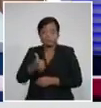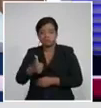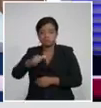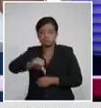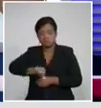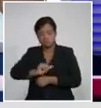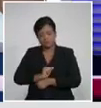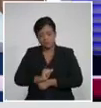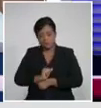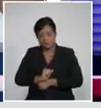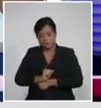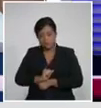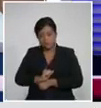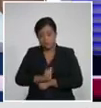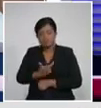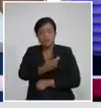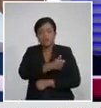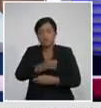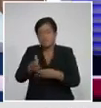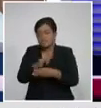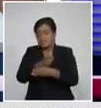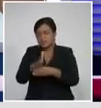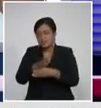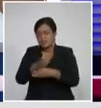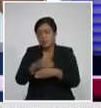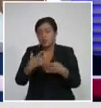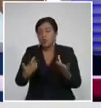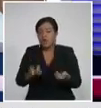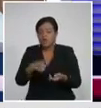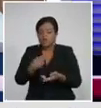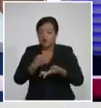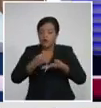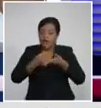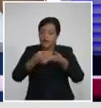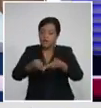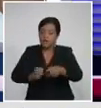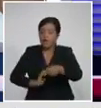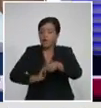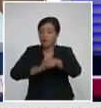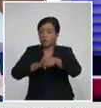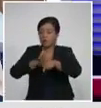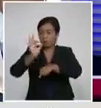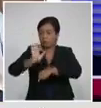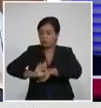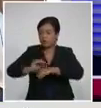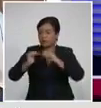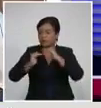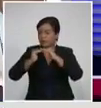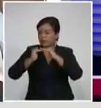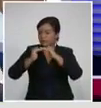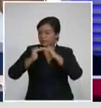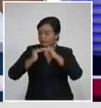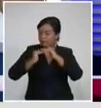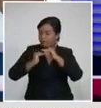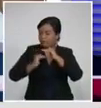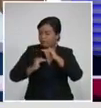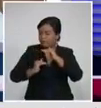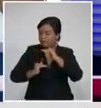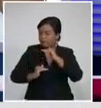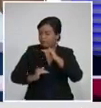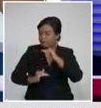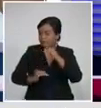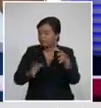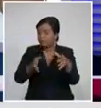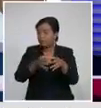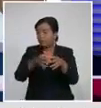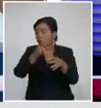vacuna? Bueno, ¿en qué medida reducimos, ¿no?, la tasa de incidencia en el grupo vacunado con